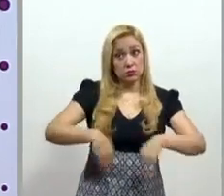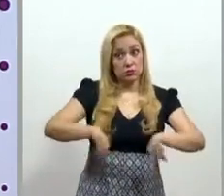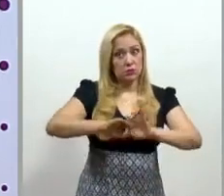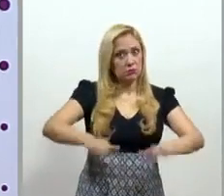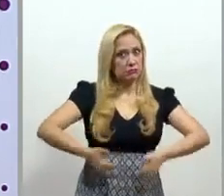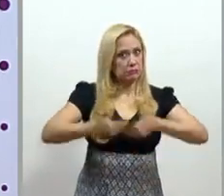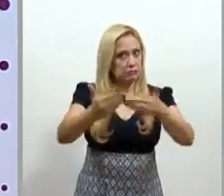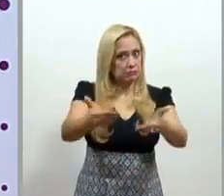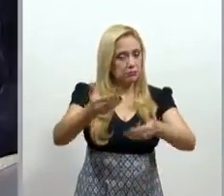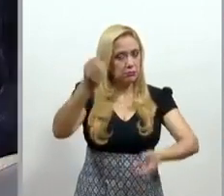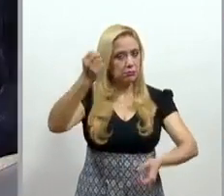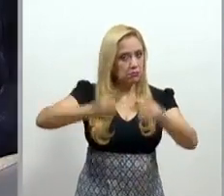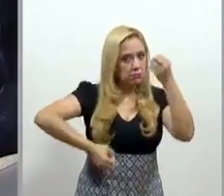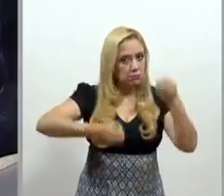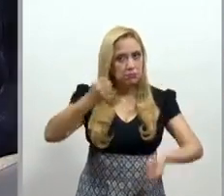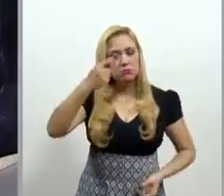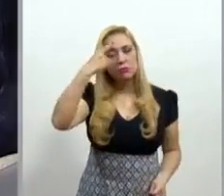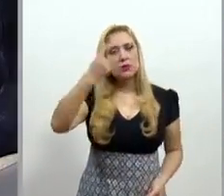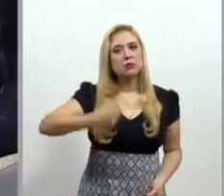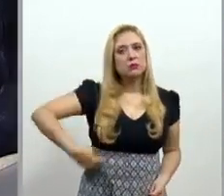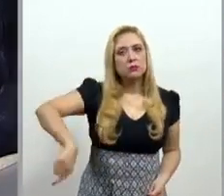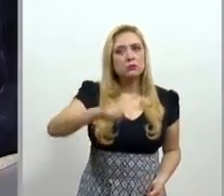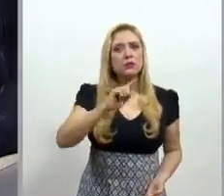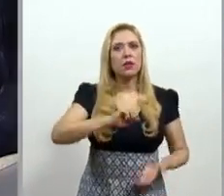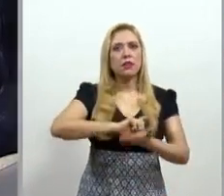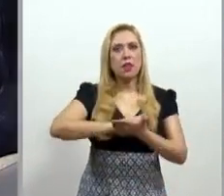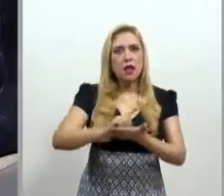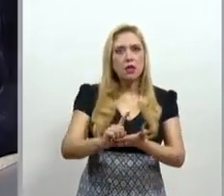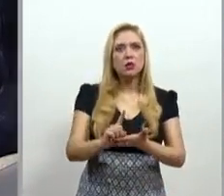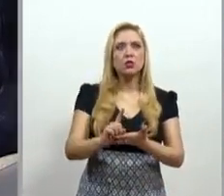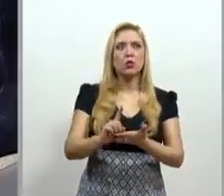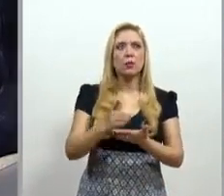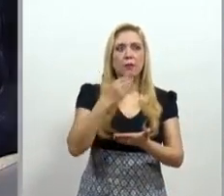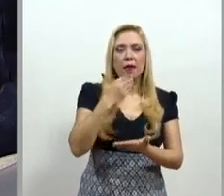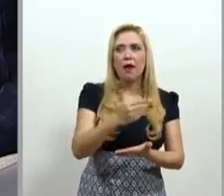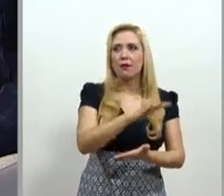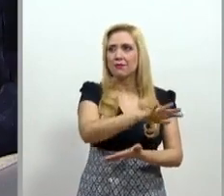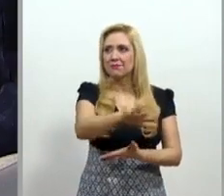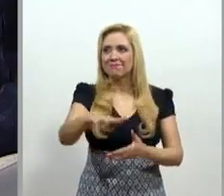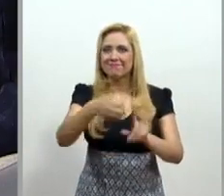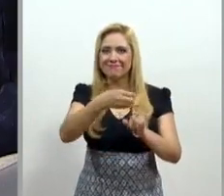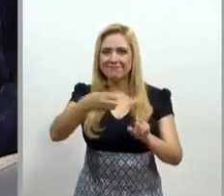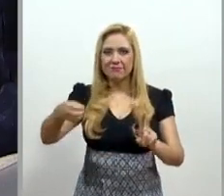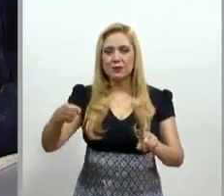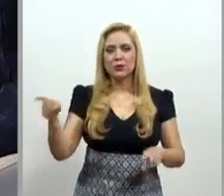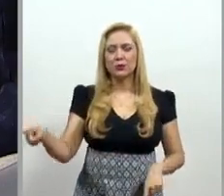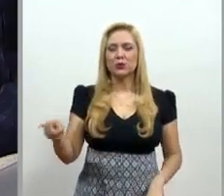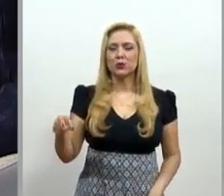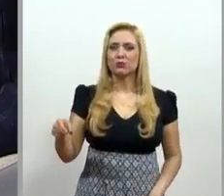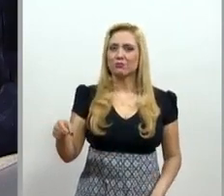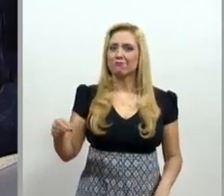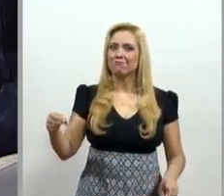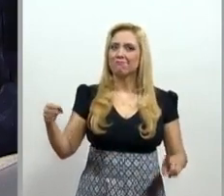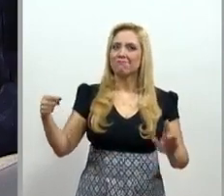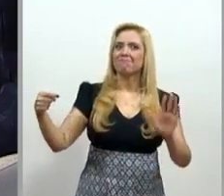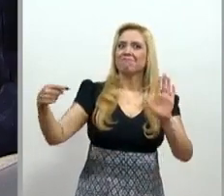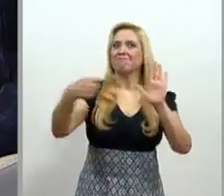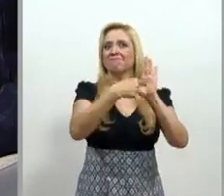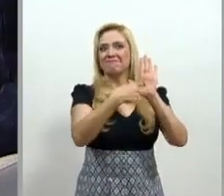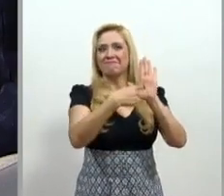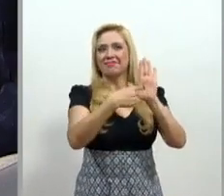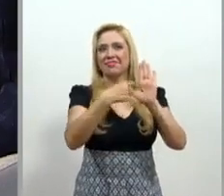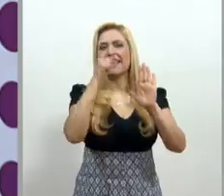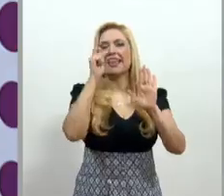la justicia para la justicialidad del derecho al medio ambiente y sobre todo pusiste, creo, el dedo en el renglón, que es